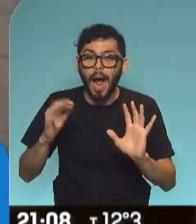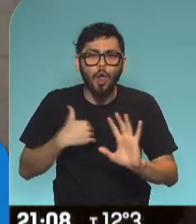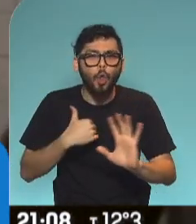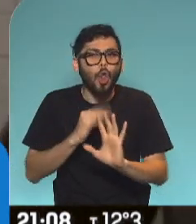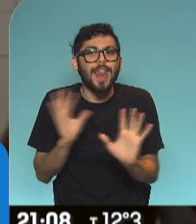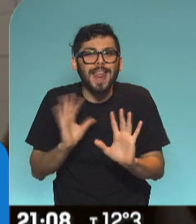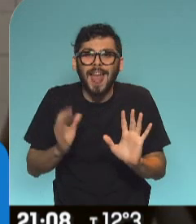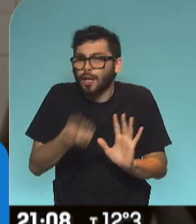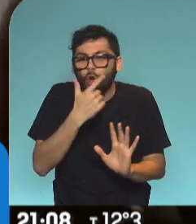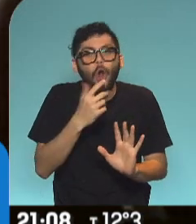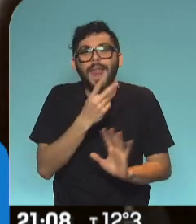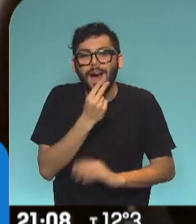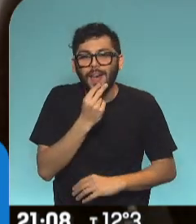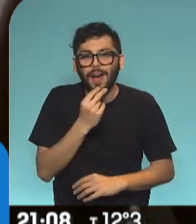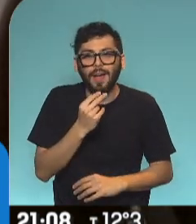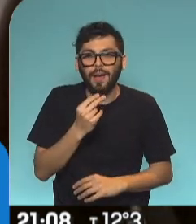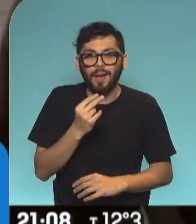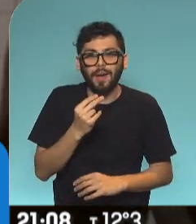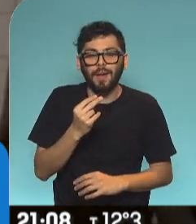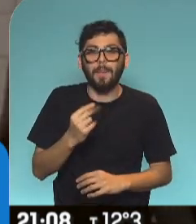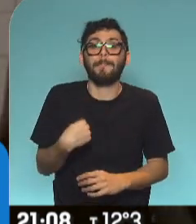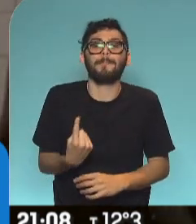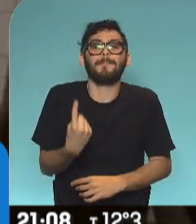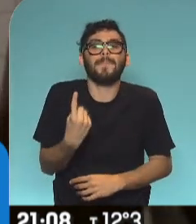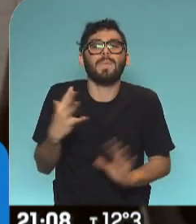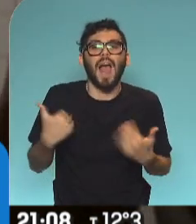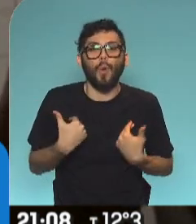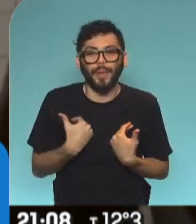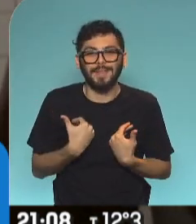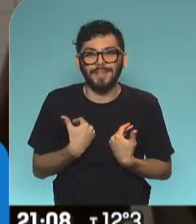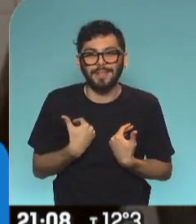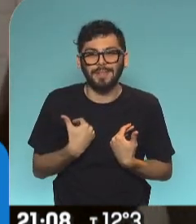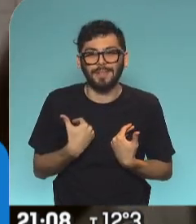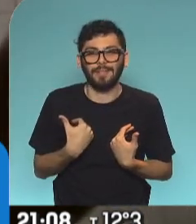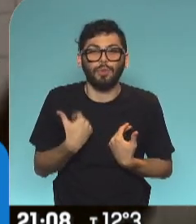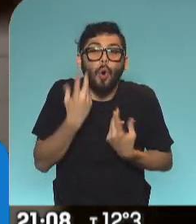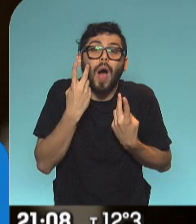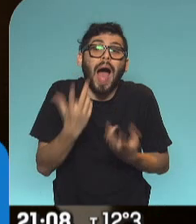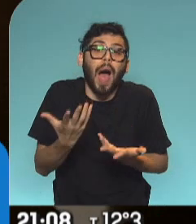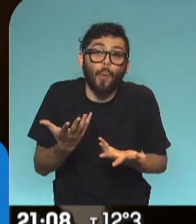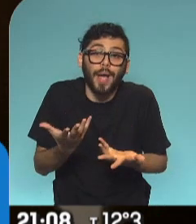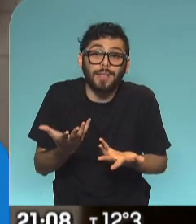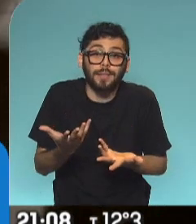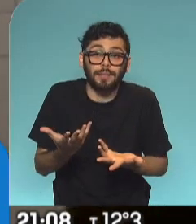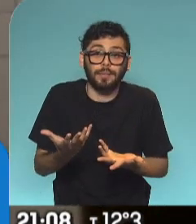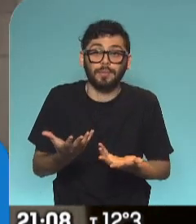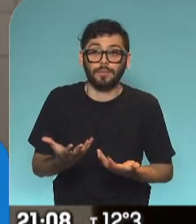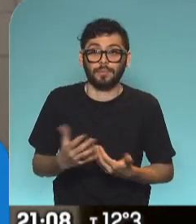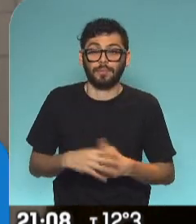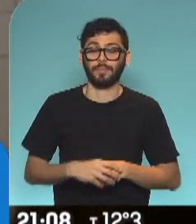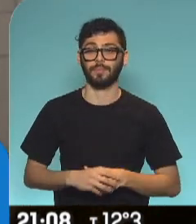no tenés nada. Preparado. Ah, Yo no ver. sí.